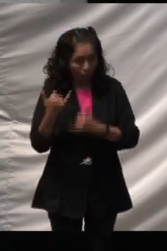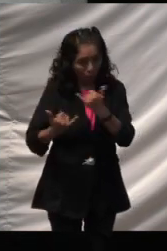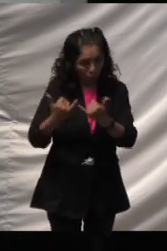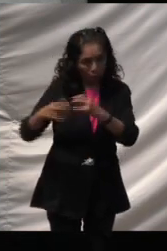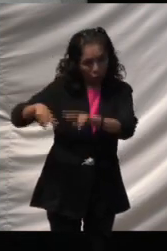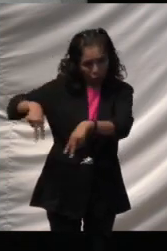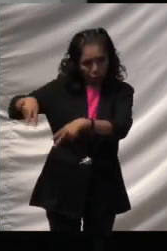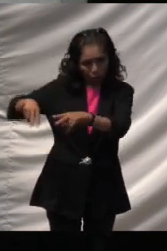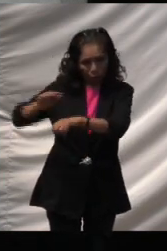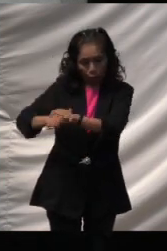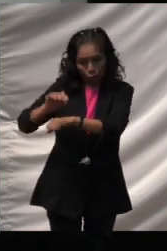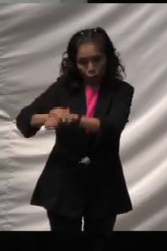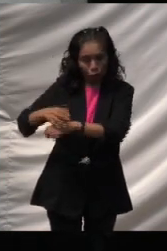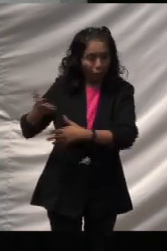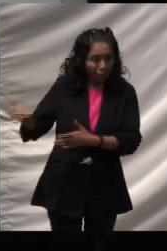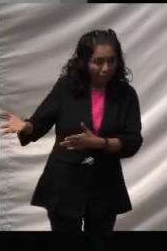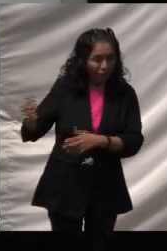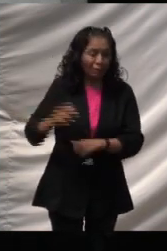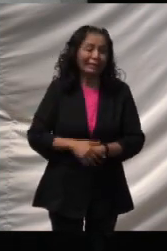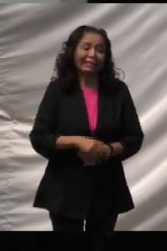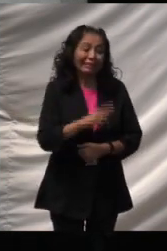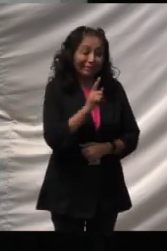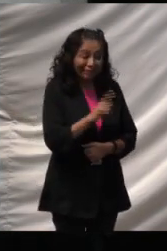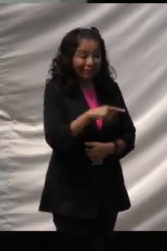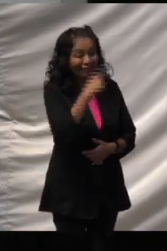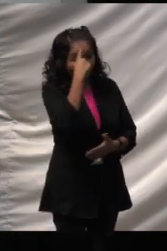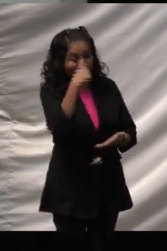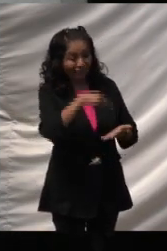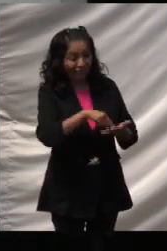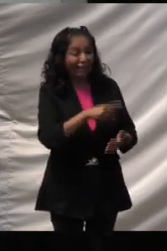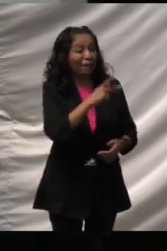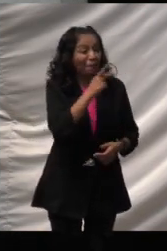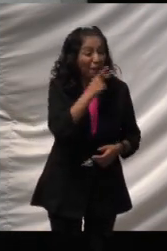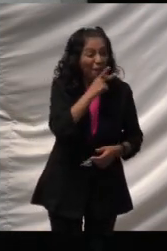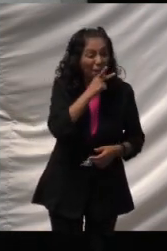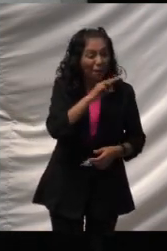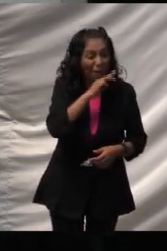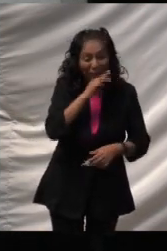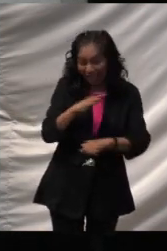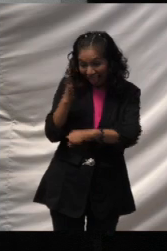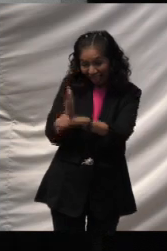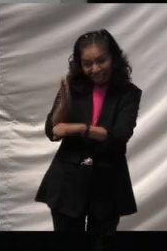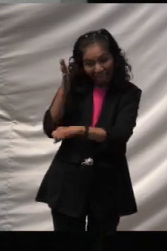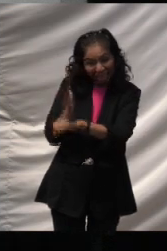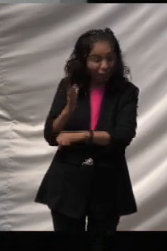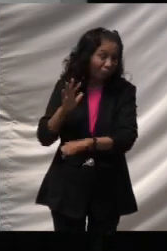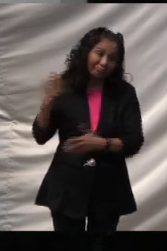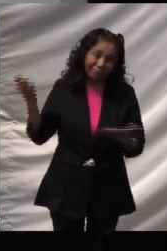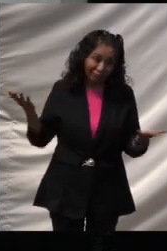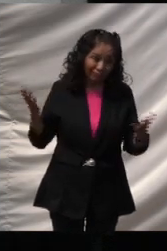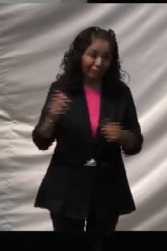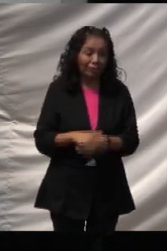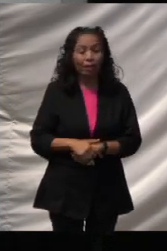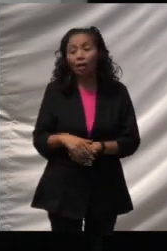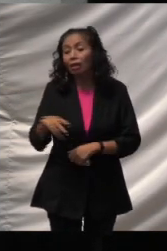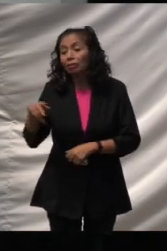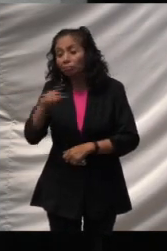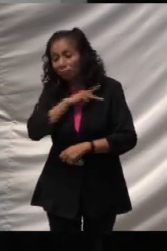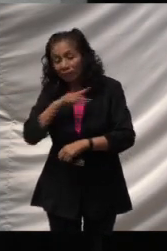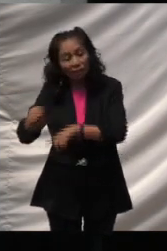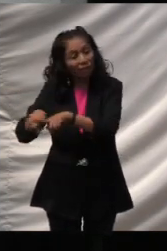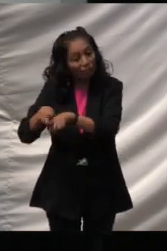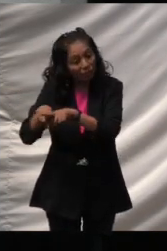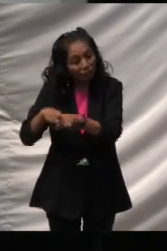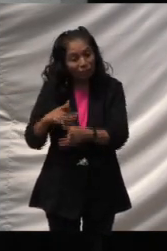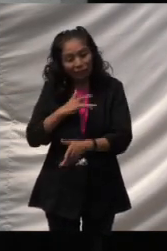sus amigos el fin de semana, y créeme, que cuando se enteraron lo castigaron mucho peor. Mi hermano se sentía mal y a la